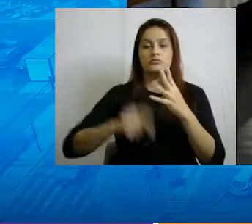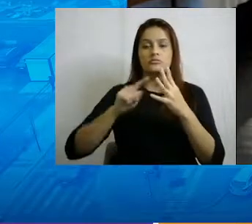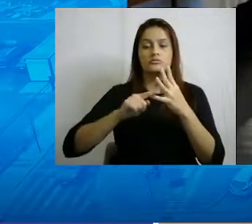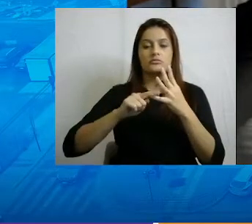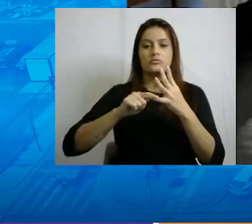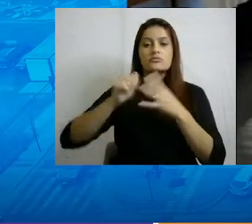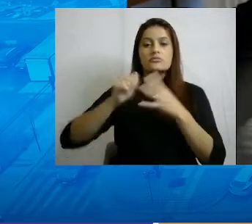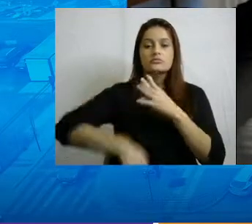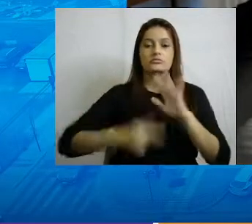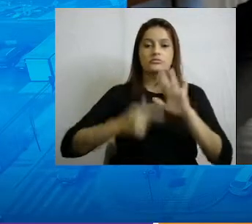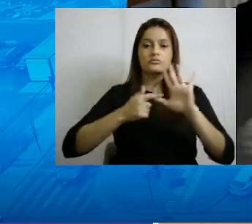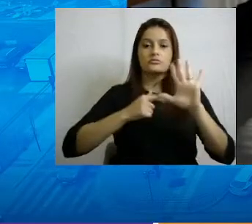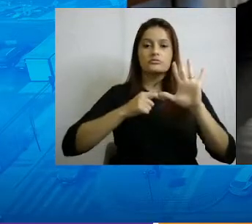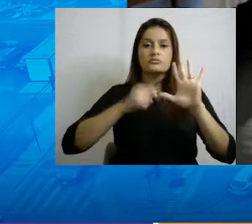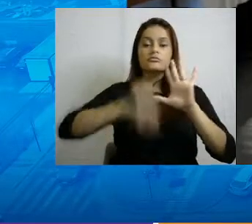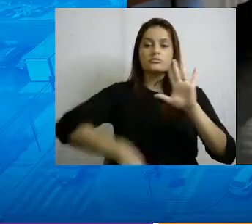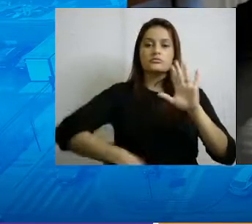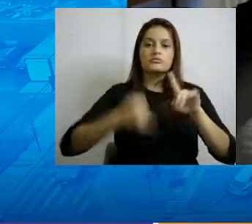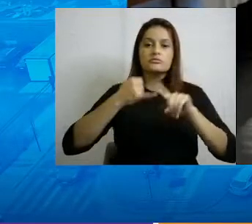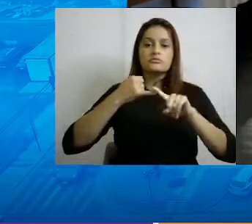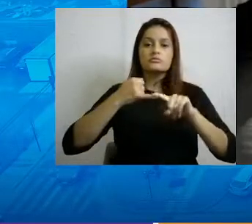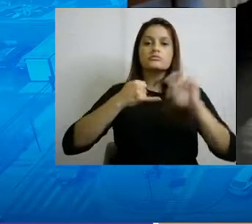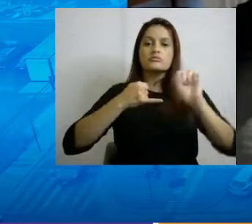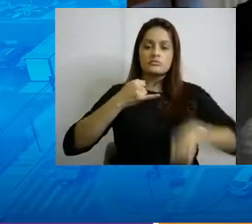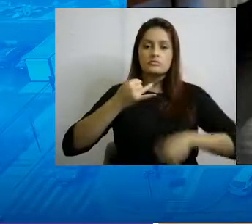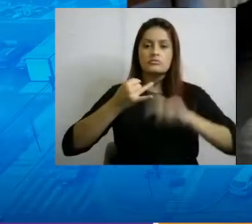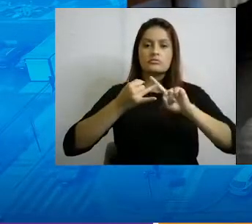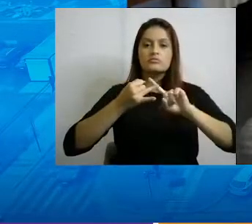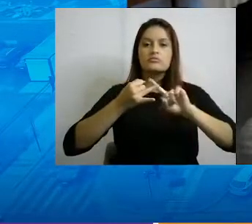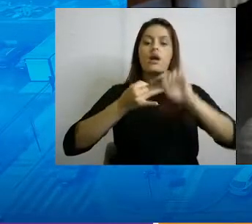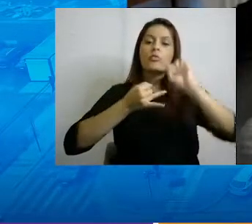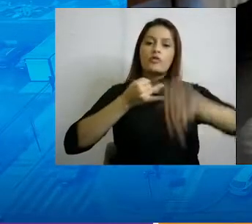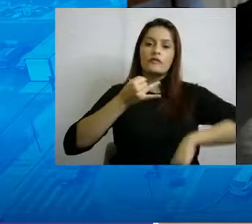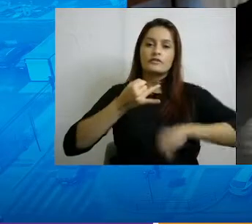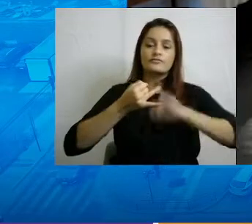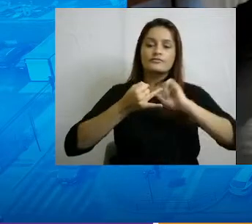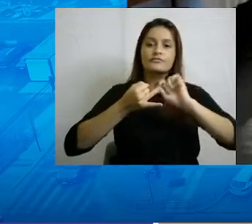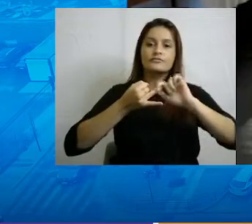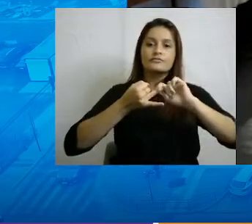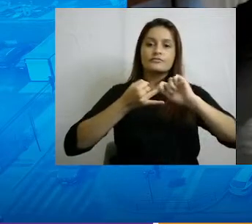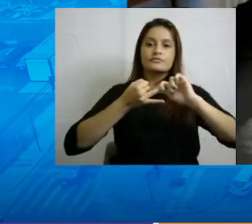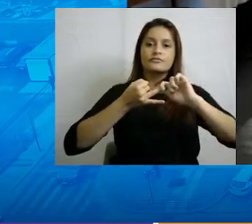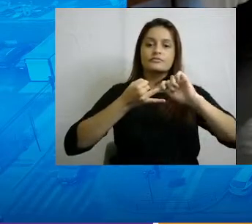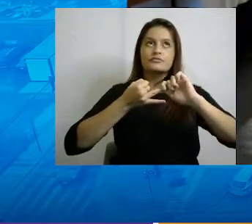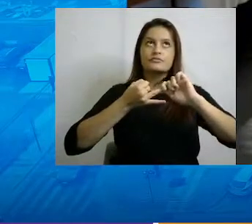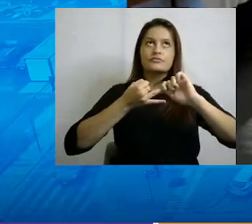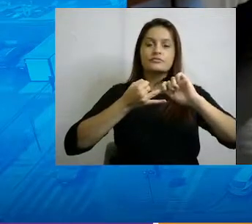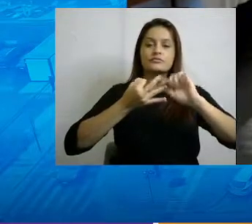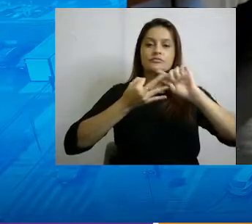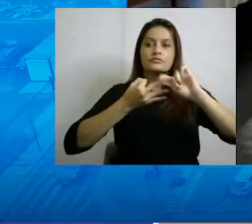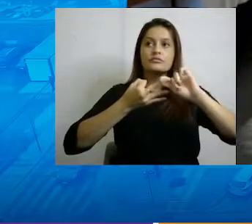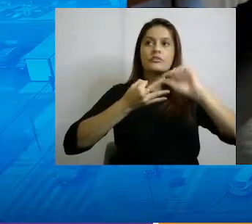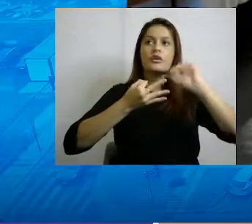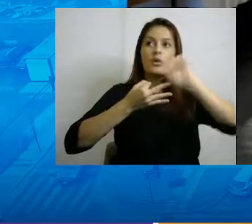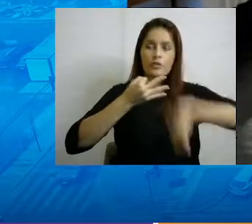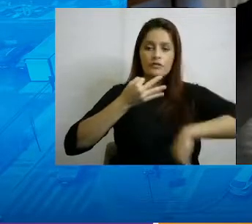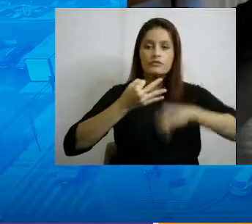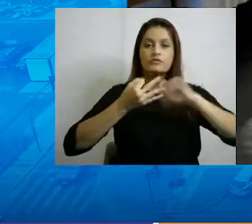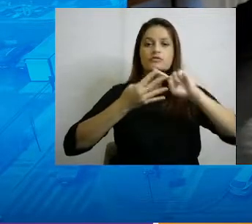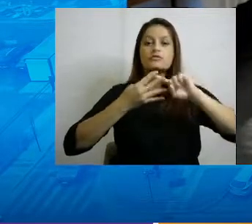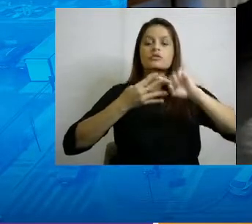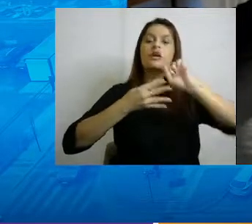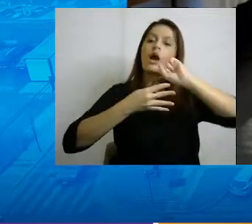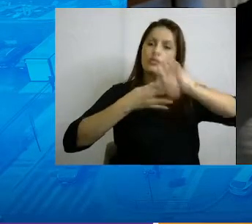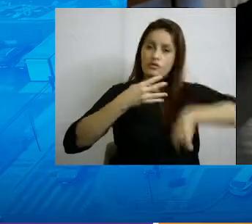Enríquez. Apruebo. Cavión. Apruebo. Pérez. Apruebo. Rojas. Apruebo. Mendoza. Apruebo.